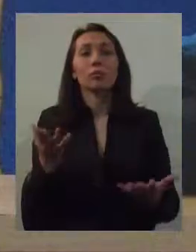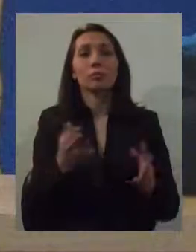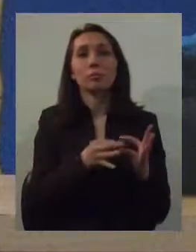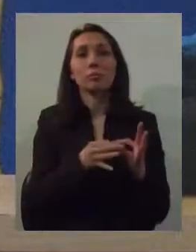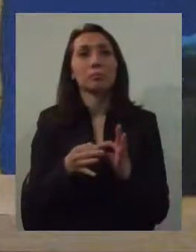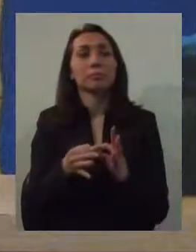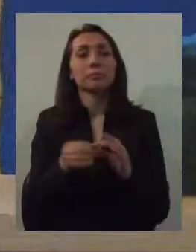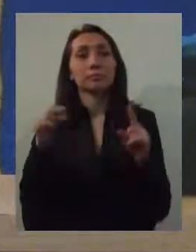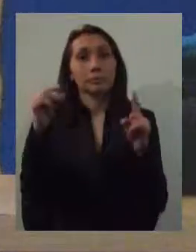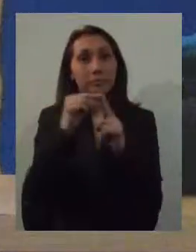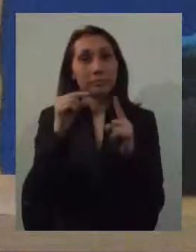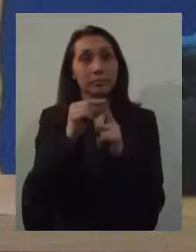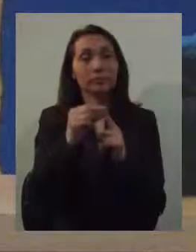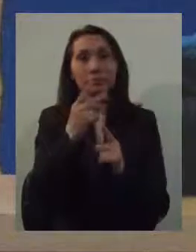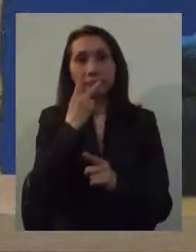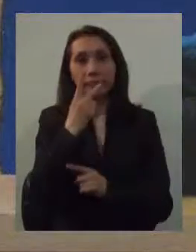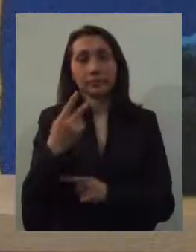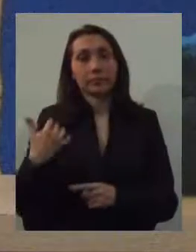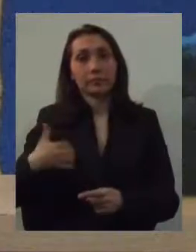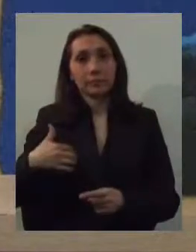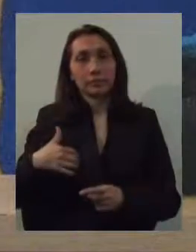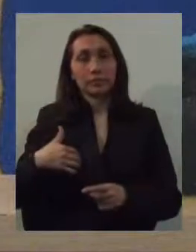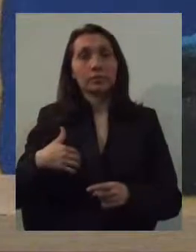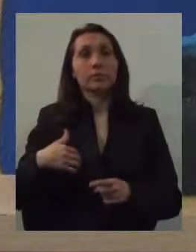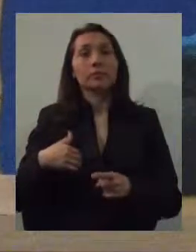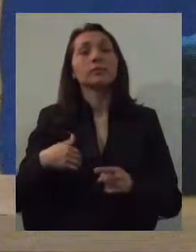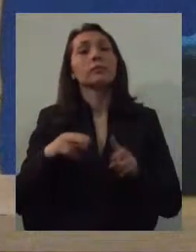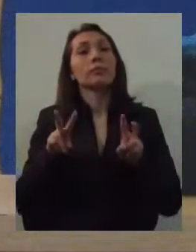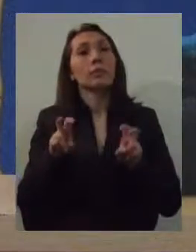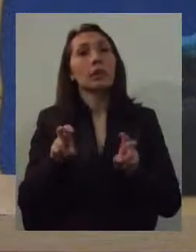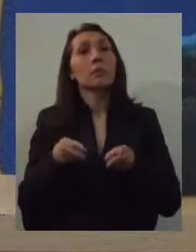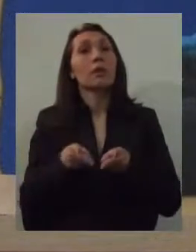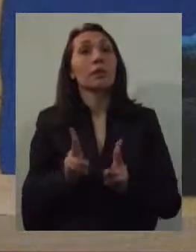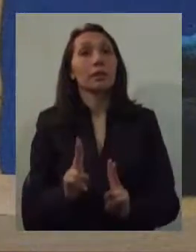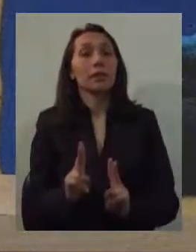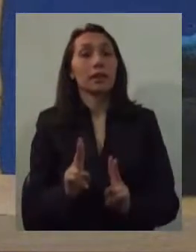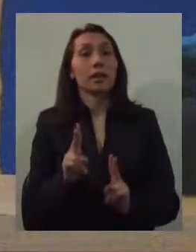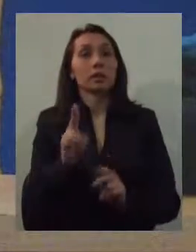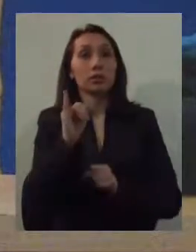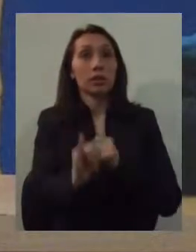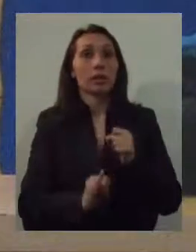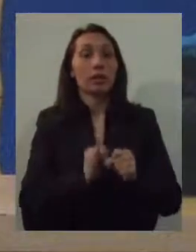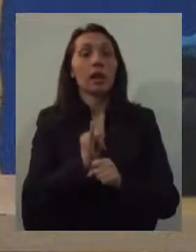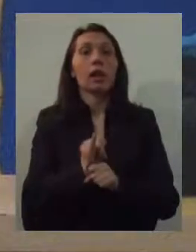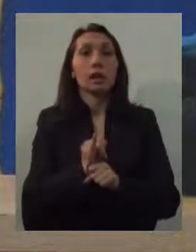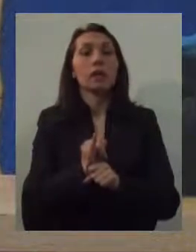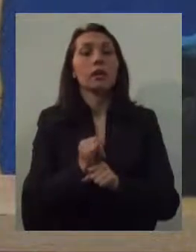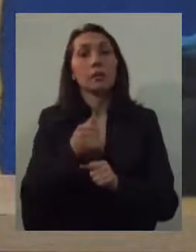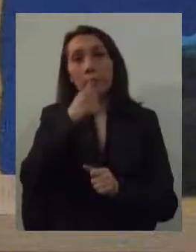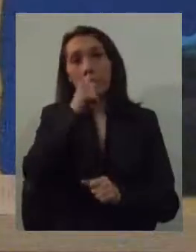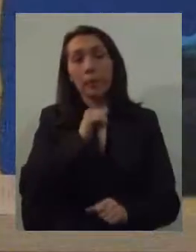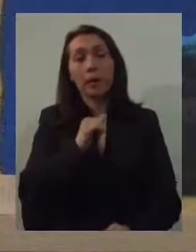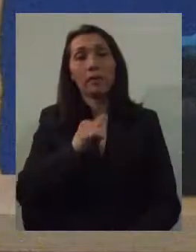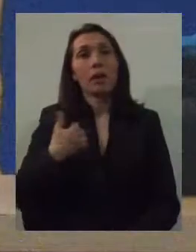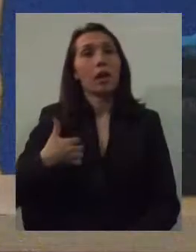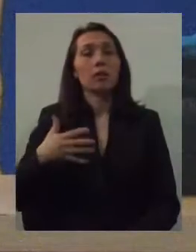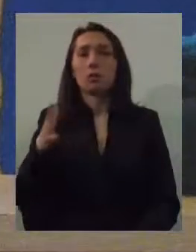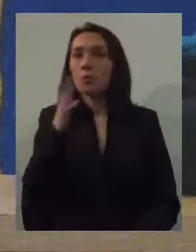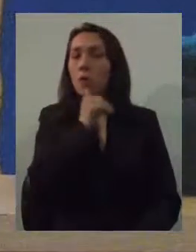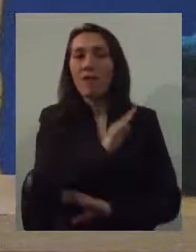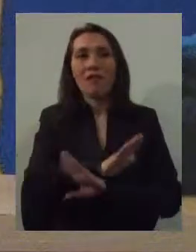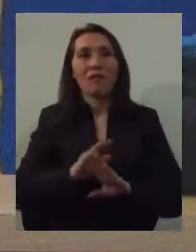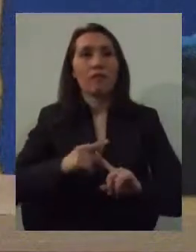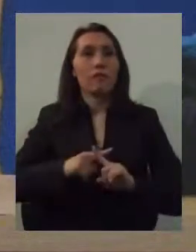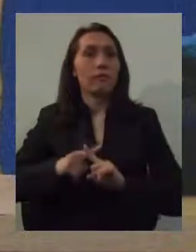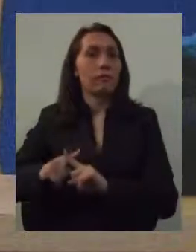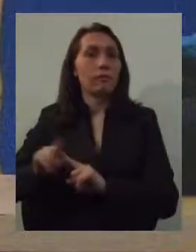al menos desde la perspectiva argentina, de las fuentes del derecho internacional privado argentino no existe más. O sea,